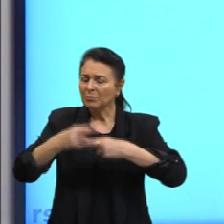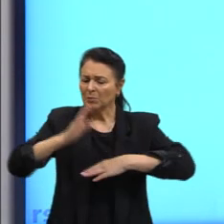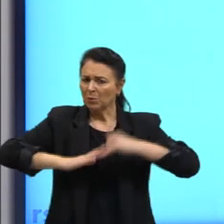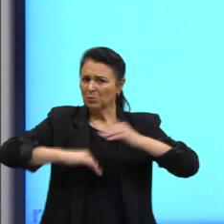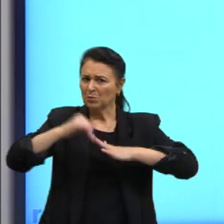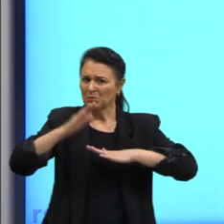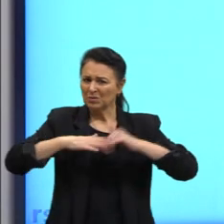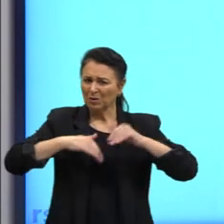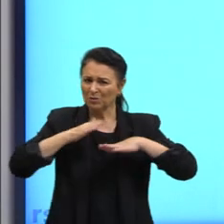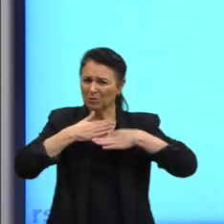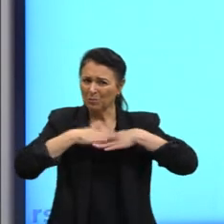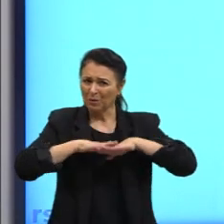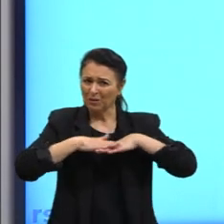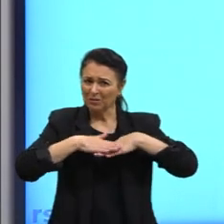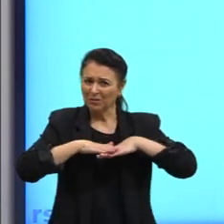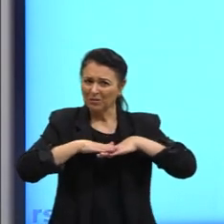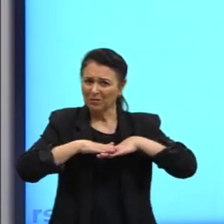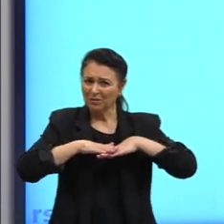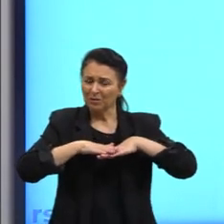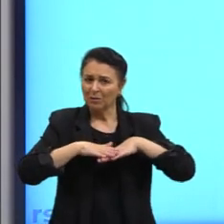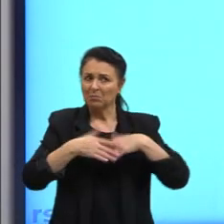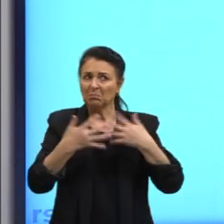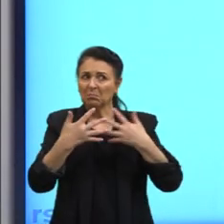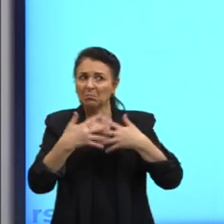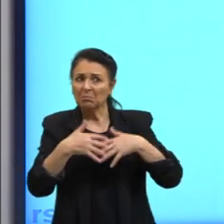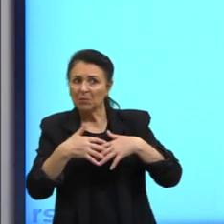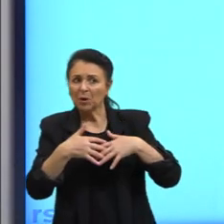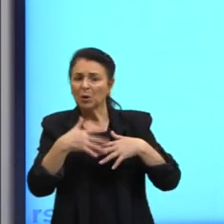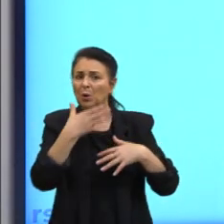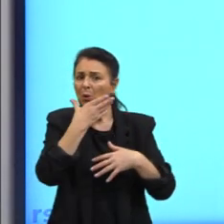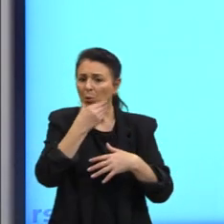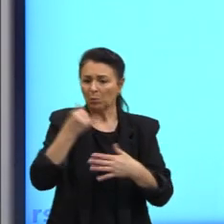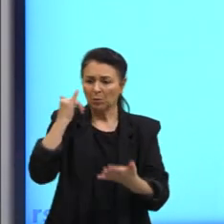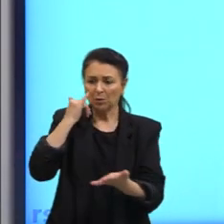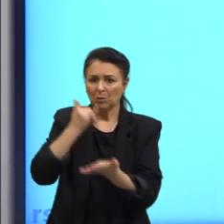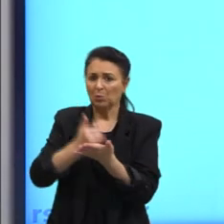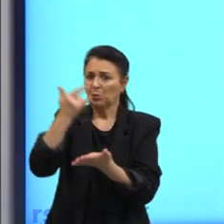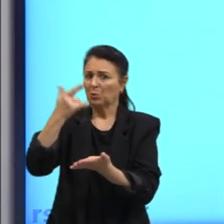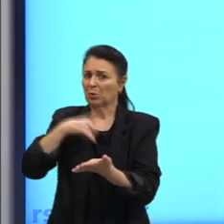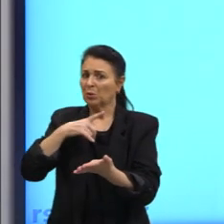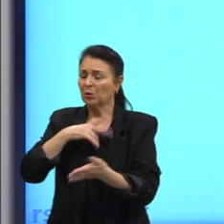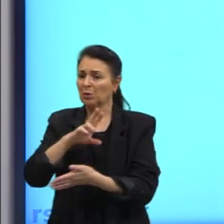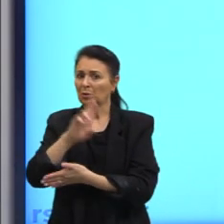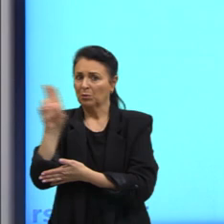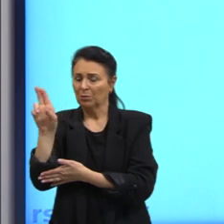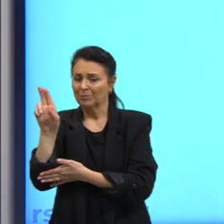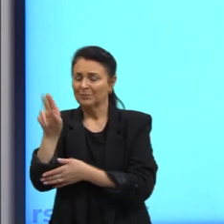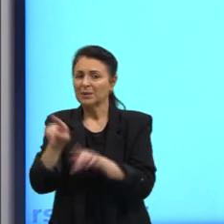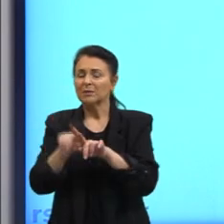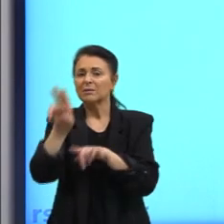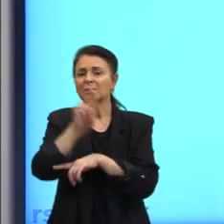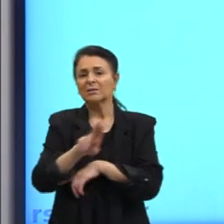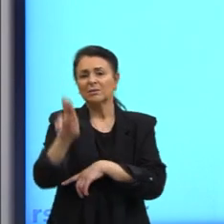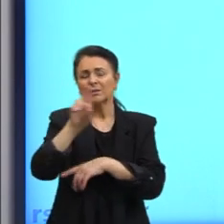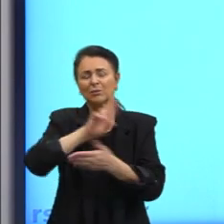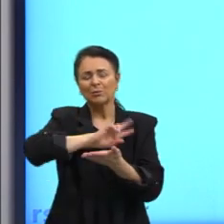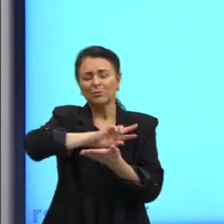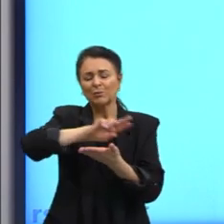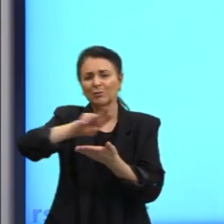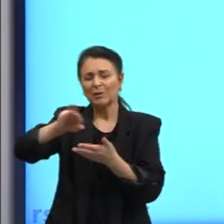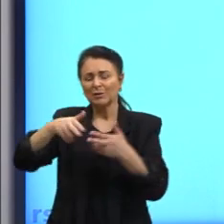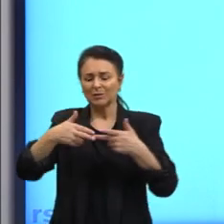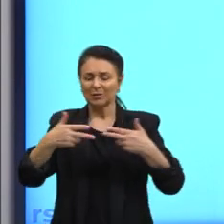ali apesar de un hombre eletrónico recibir este nombre y estar utilizando varios elementos